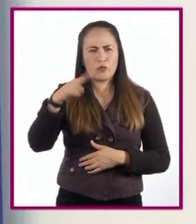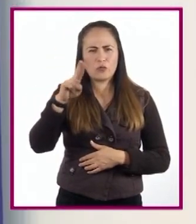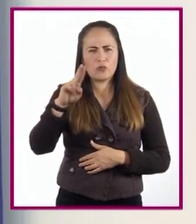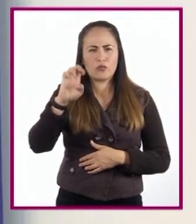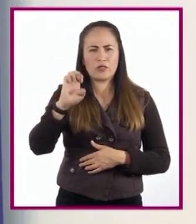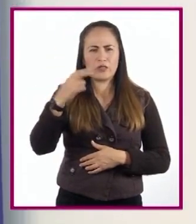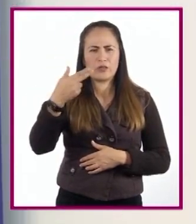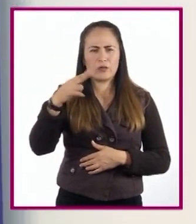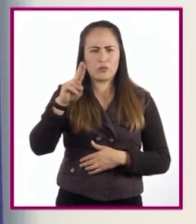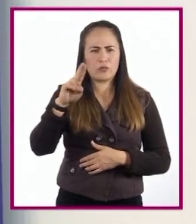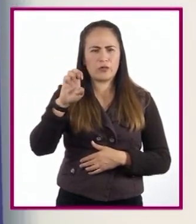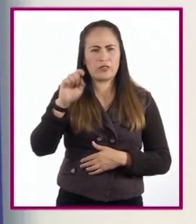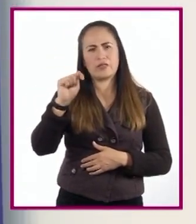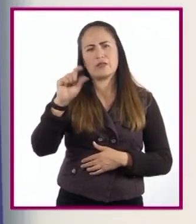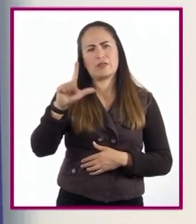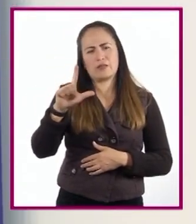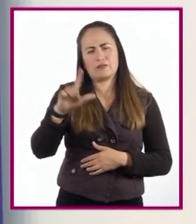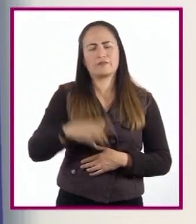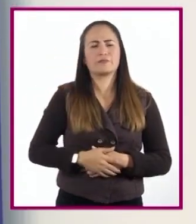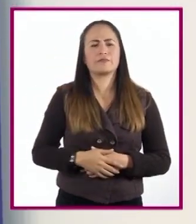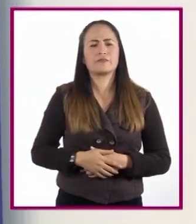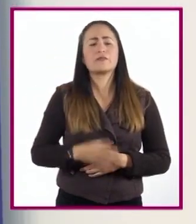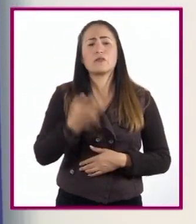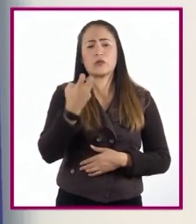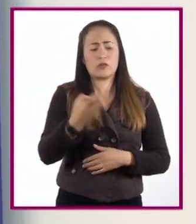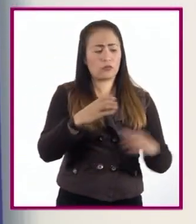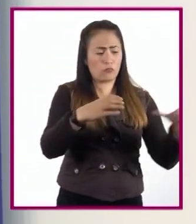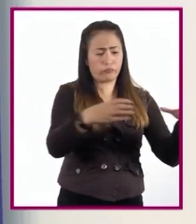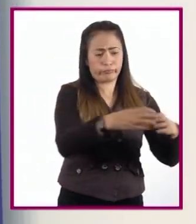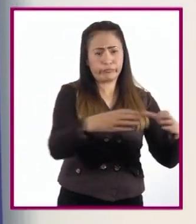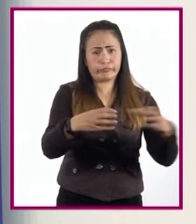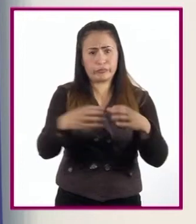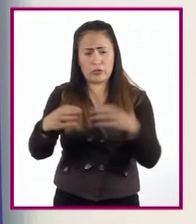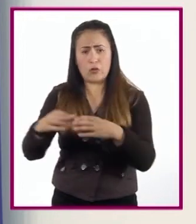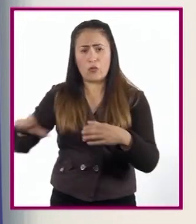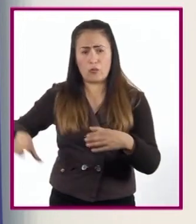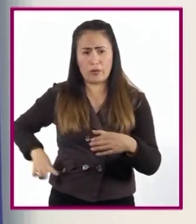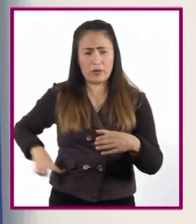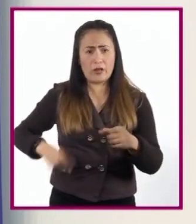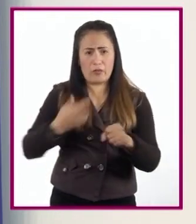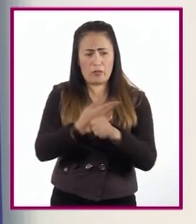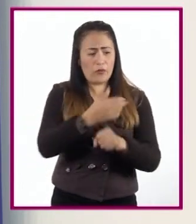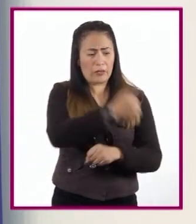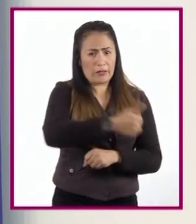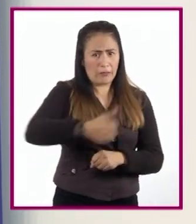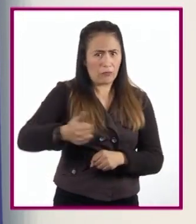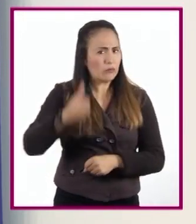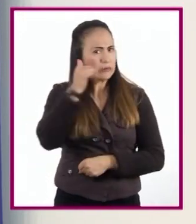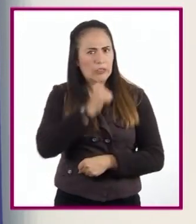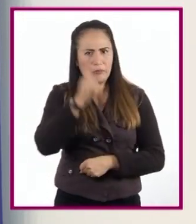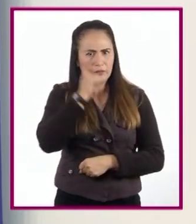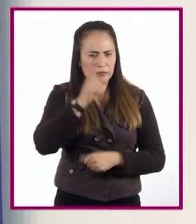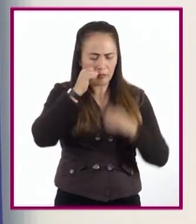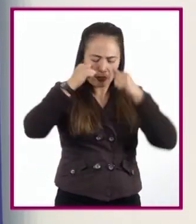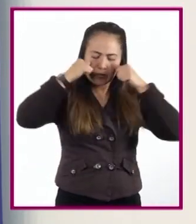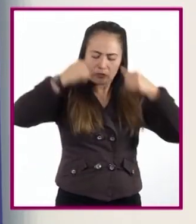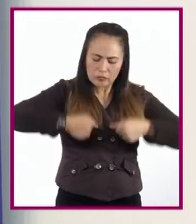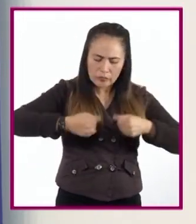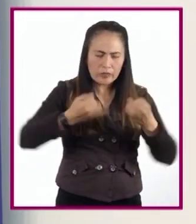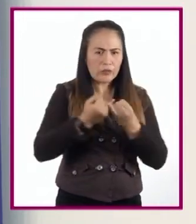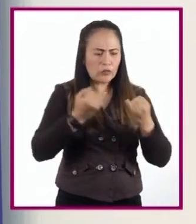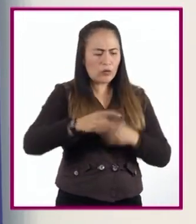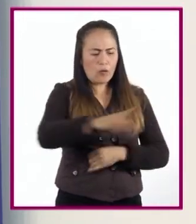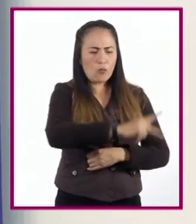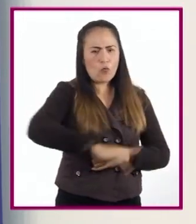estas razones, el gobernante de cada Altepetl velaba antes que nada por su propio poder y por el bienestar de su